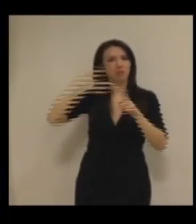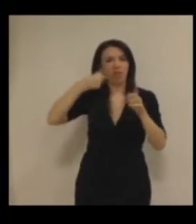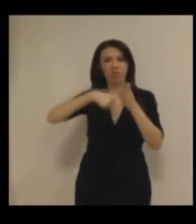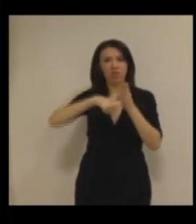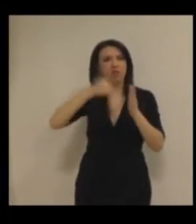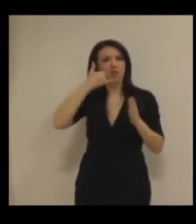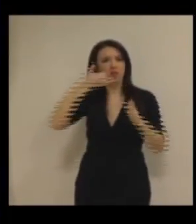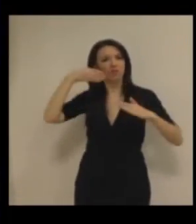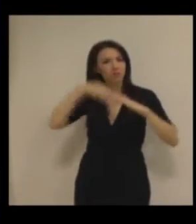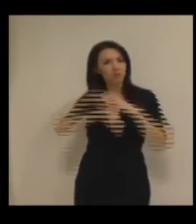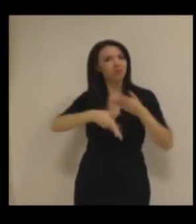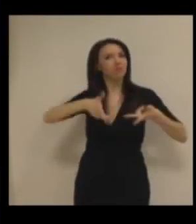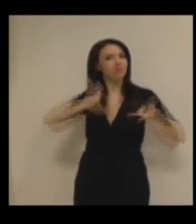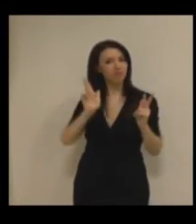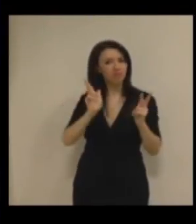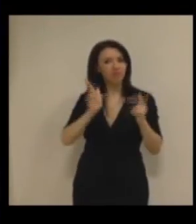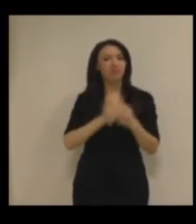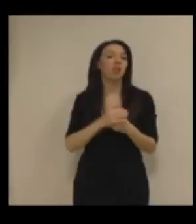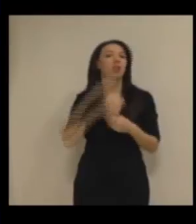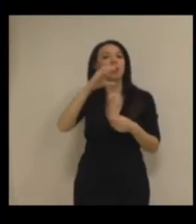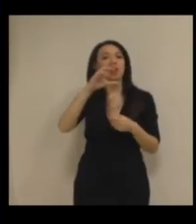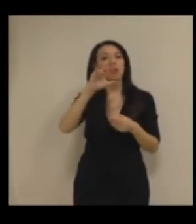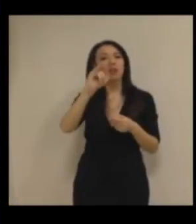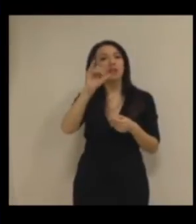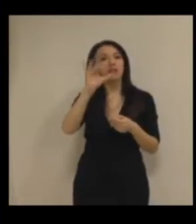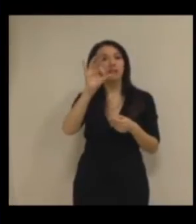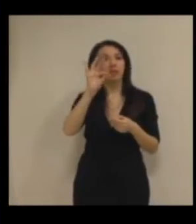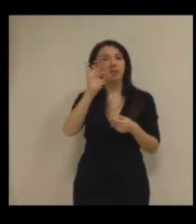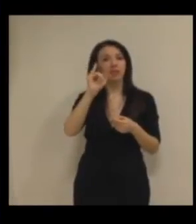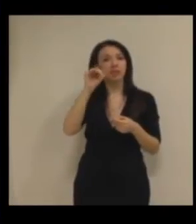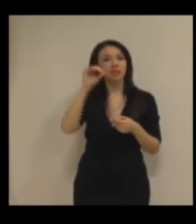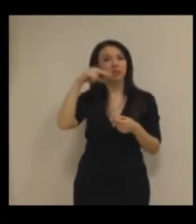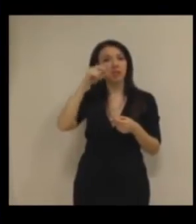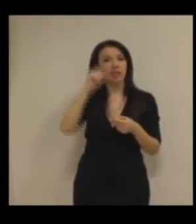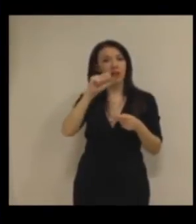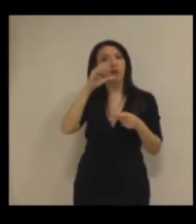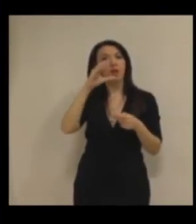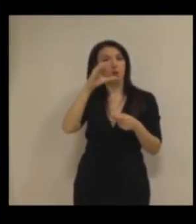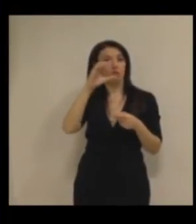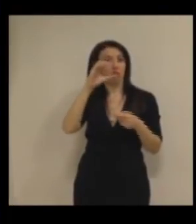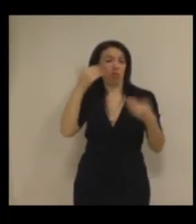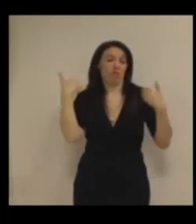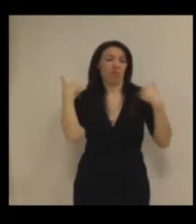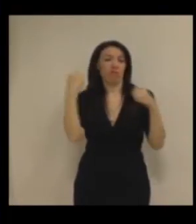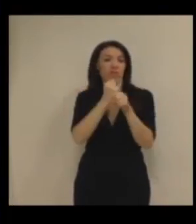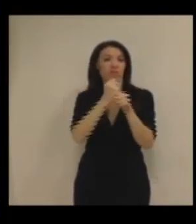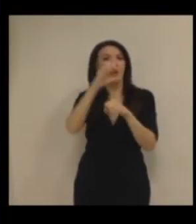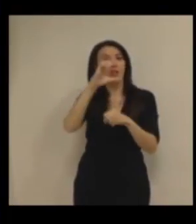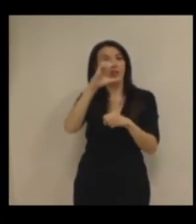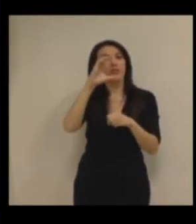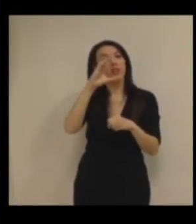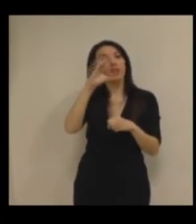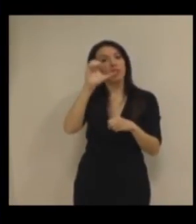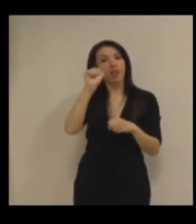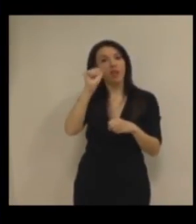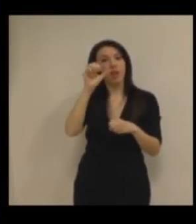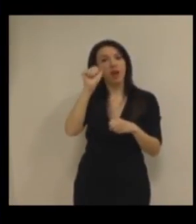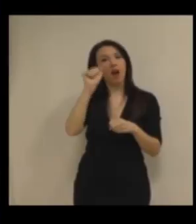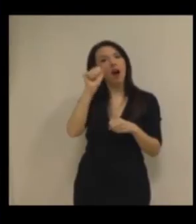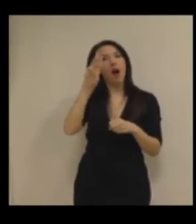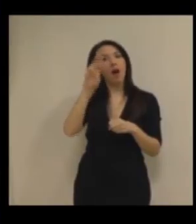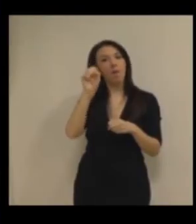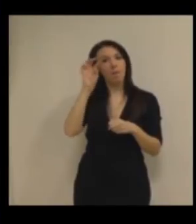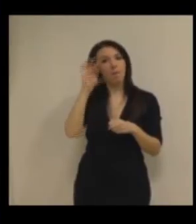electrónico, ¿no? Cristina Rodríguez de CEAPAT, pues preocupada en los temas de accesibilidad, pues también en el ámbito, por ejemplo,